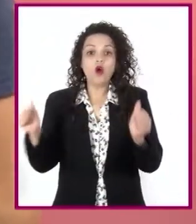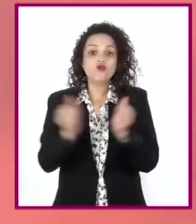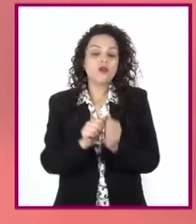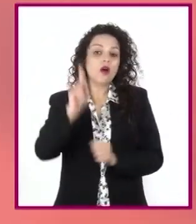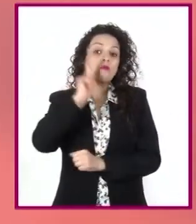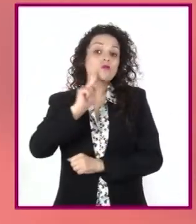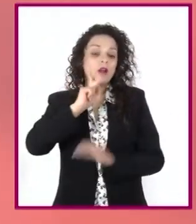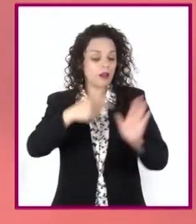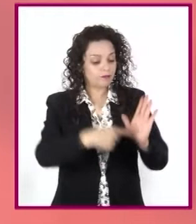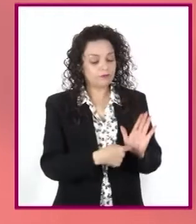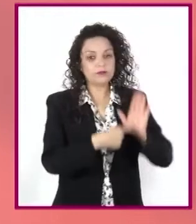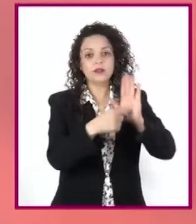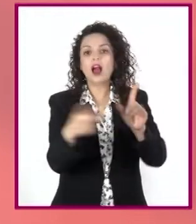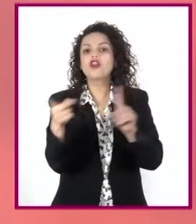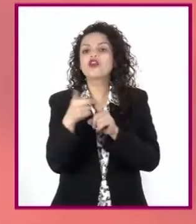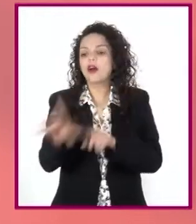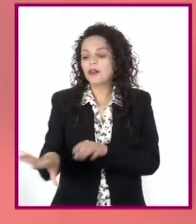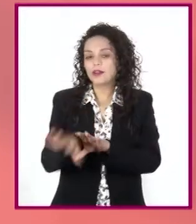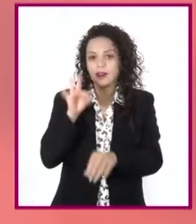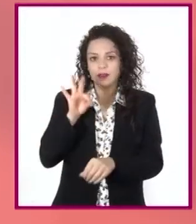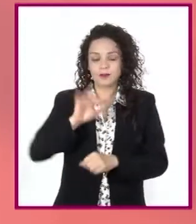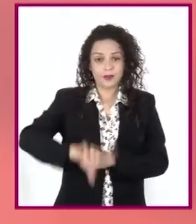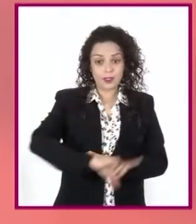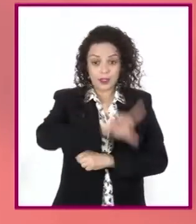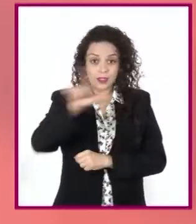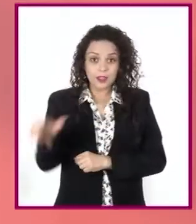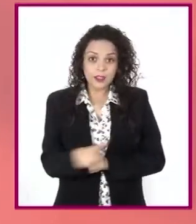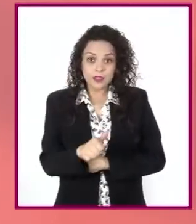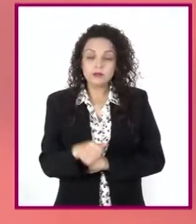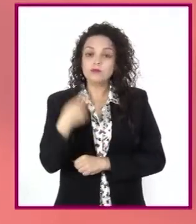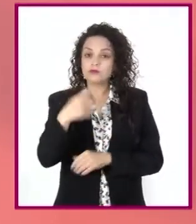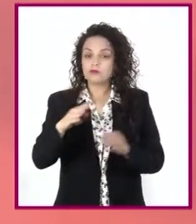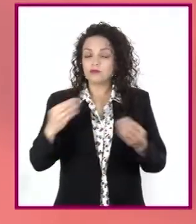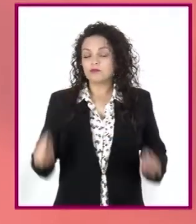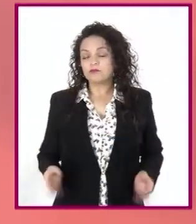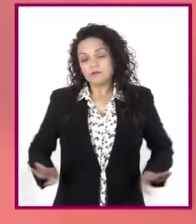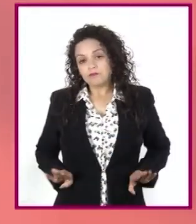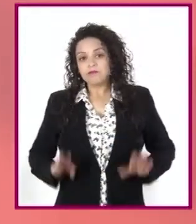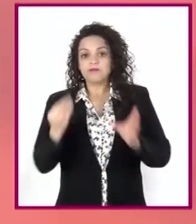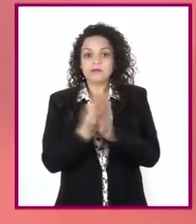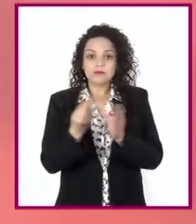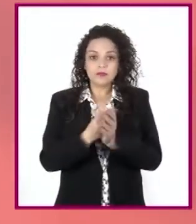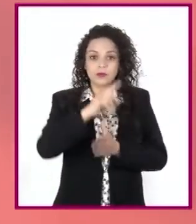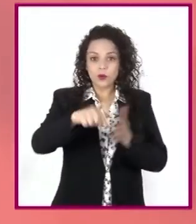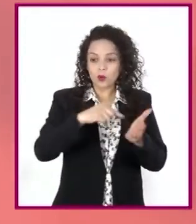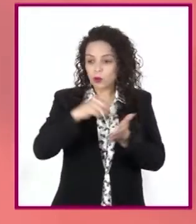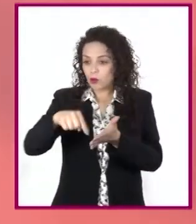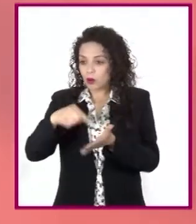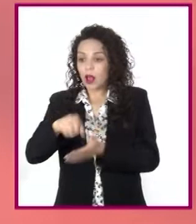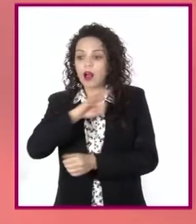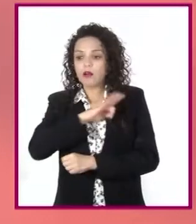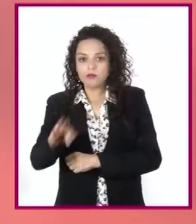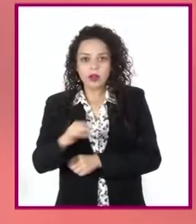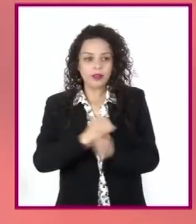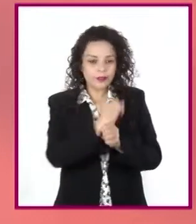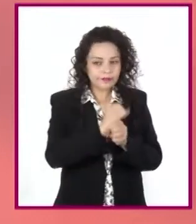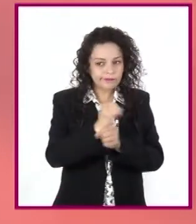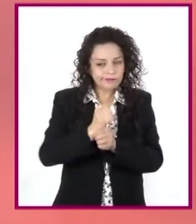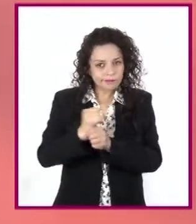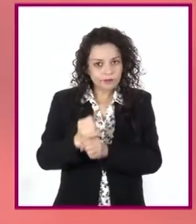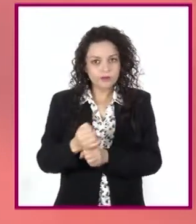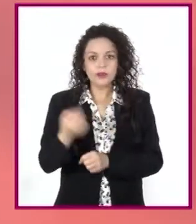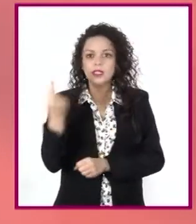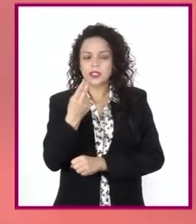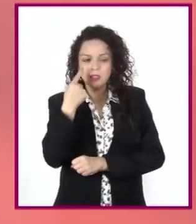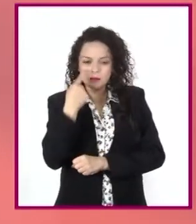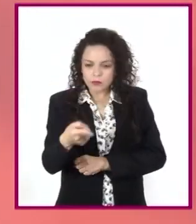información. Después, haremos un repaso por los tipos de fuentes que podemos consultar y en qué nos podemos fijar para determinar